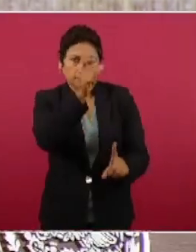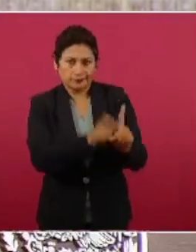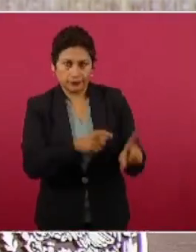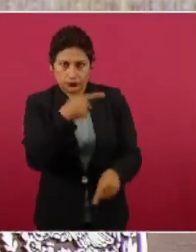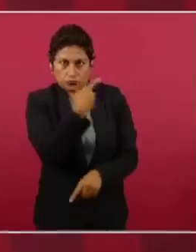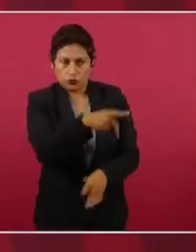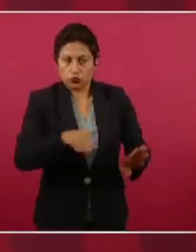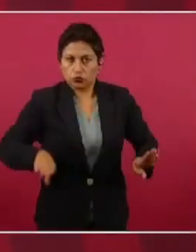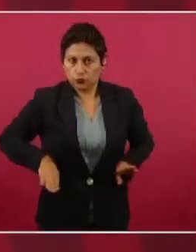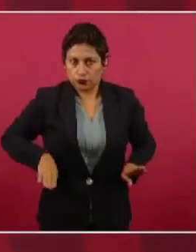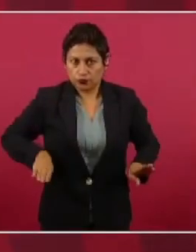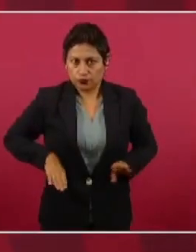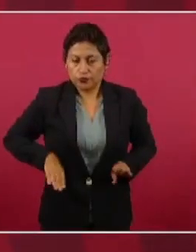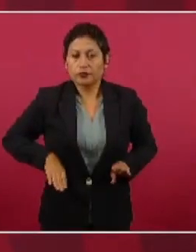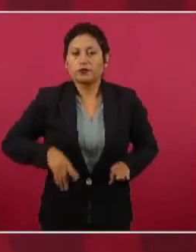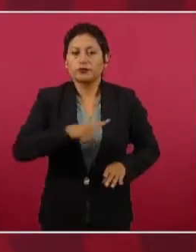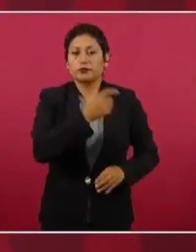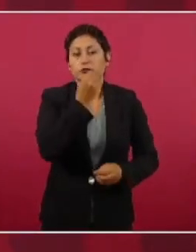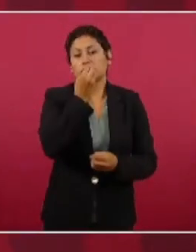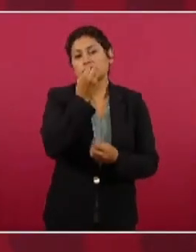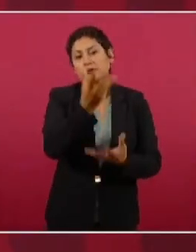ya dice, ya,